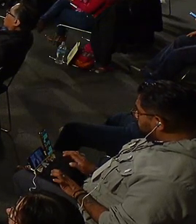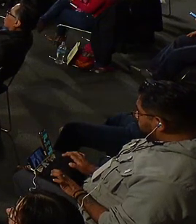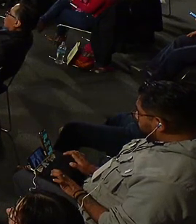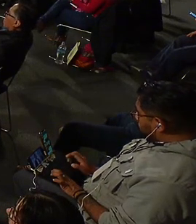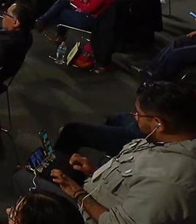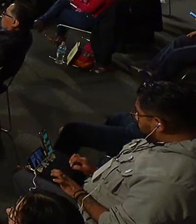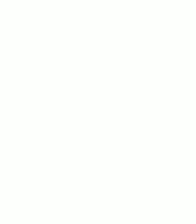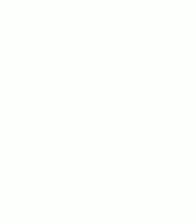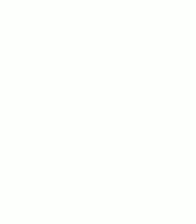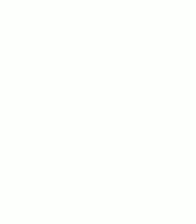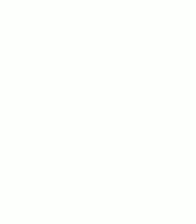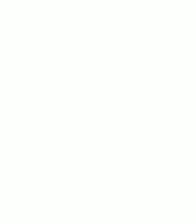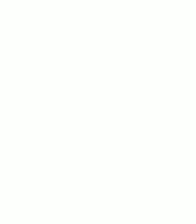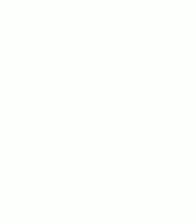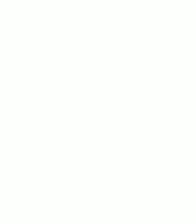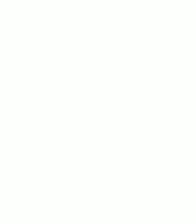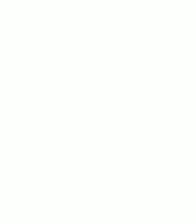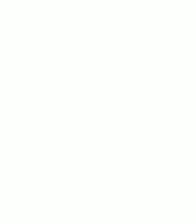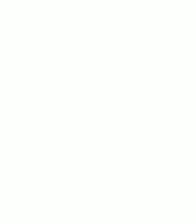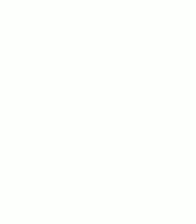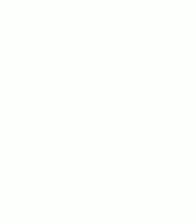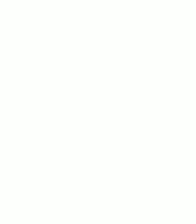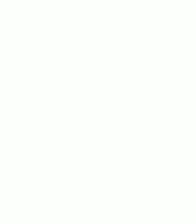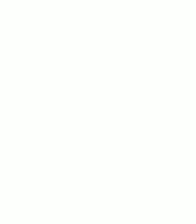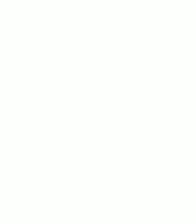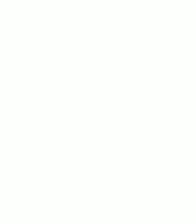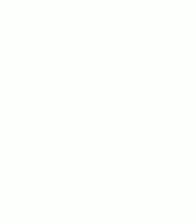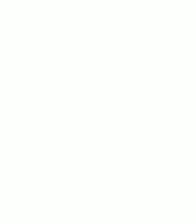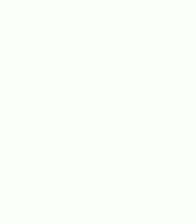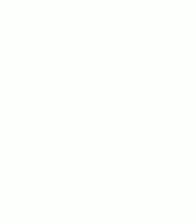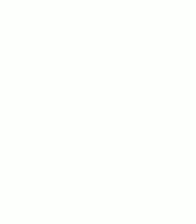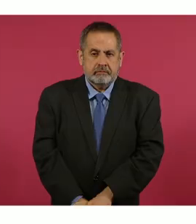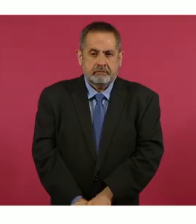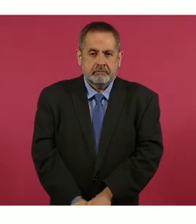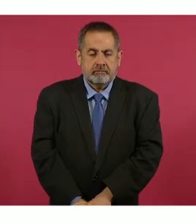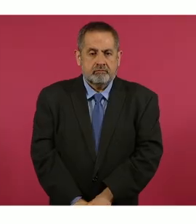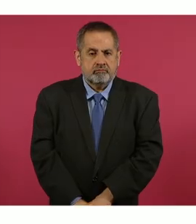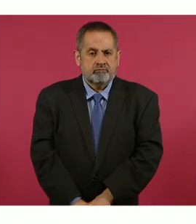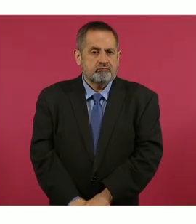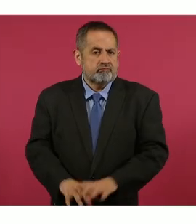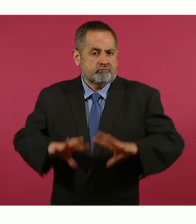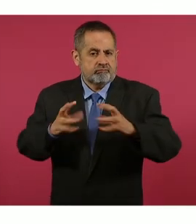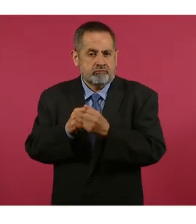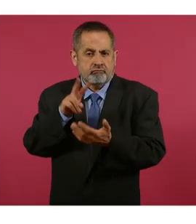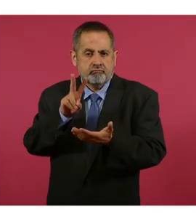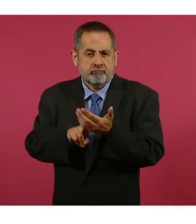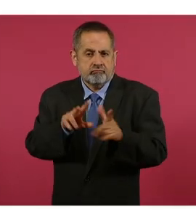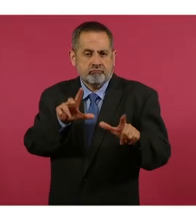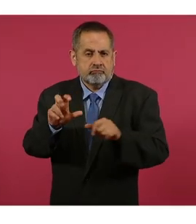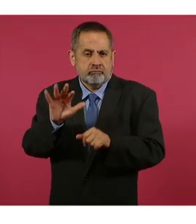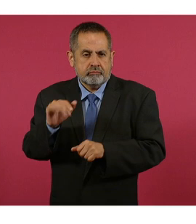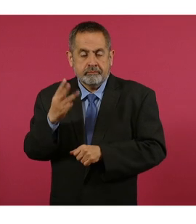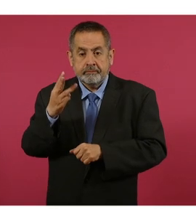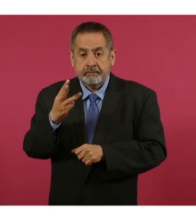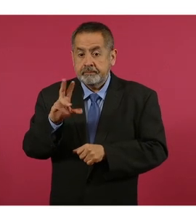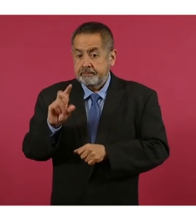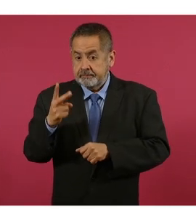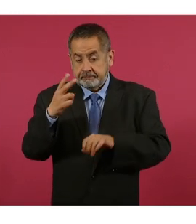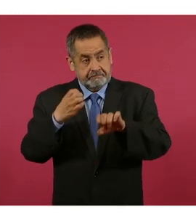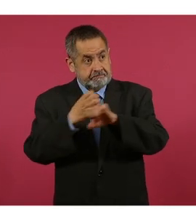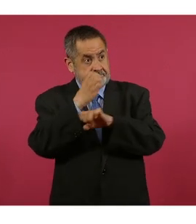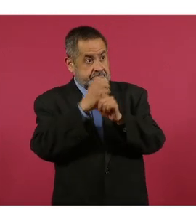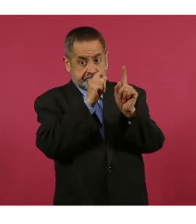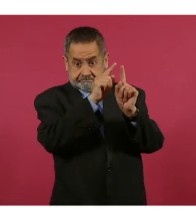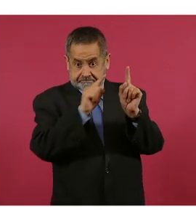a nivel nacional. Tenemos presencia en 2,353 localidades de las 32 entidades